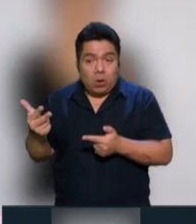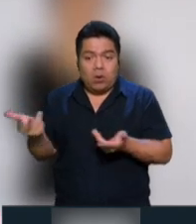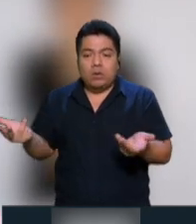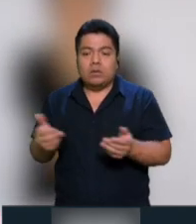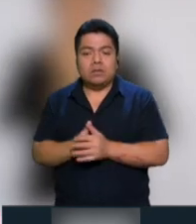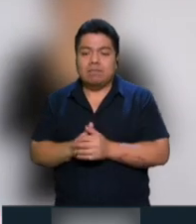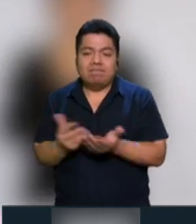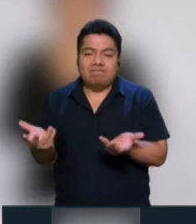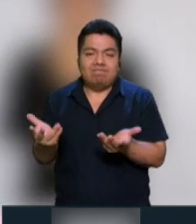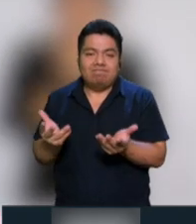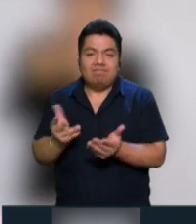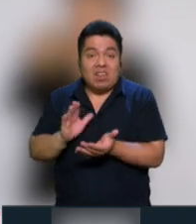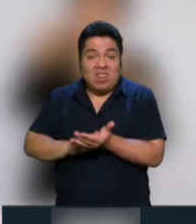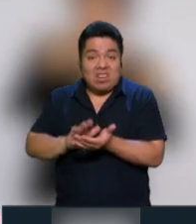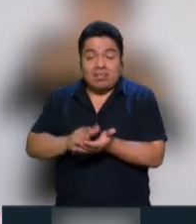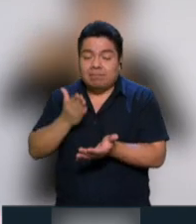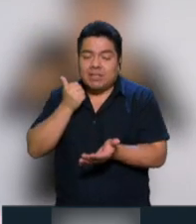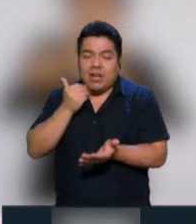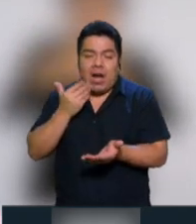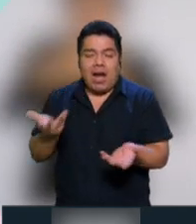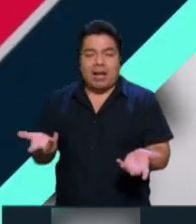Corte.